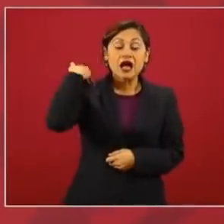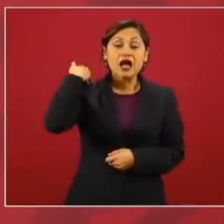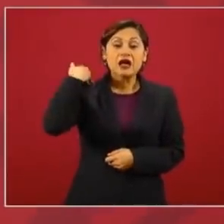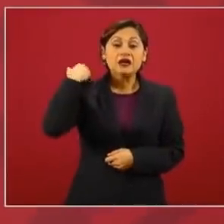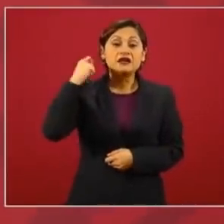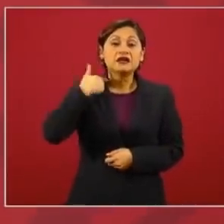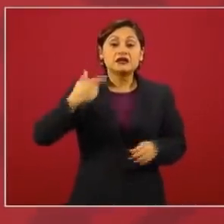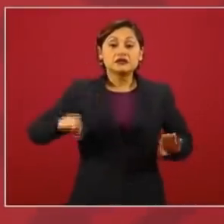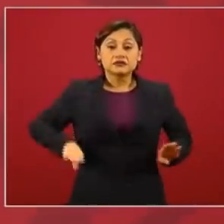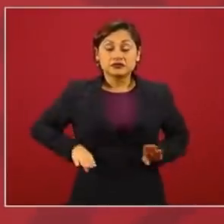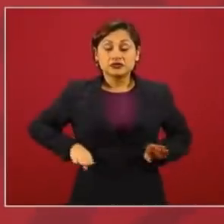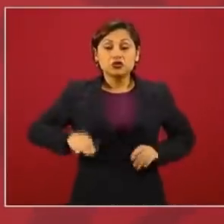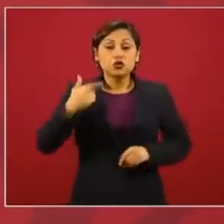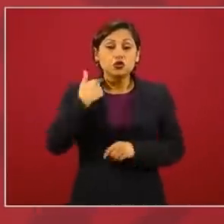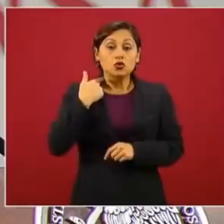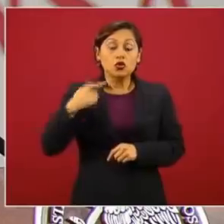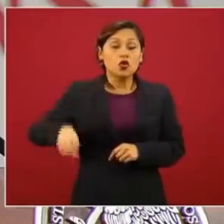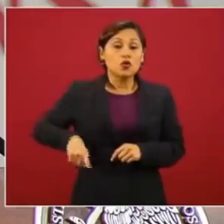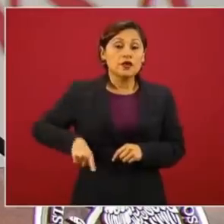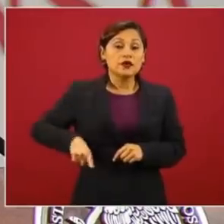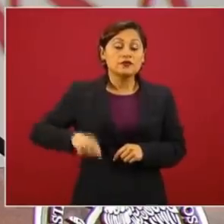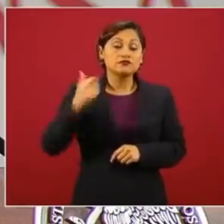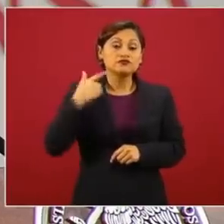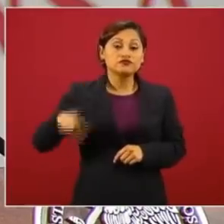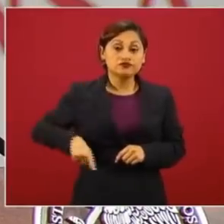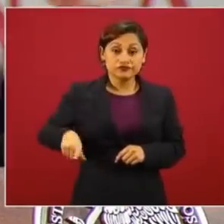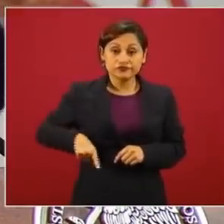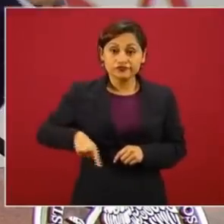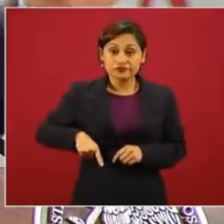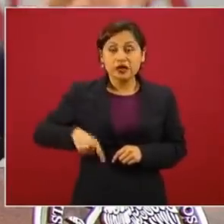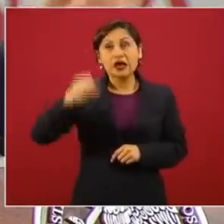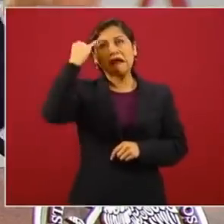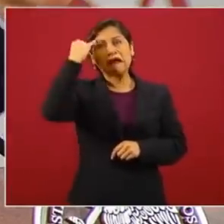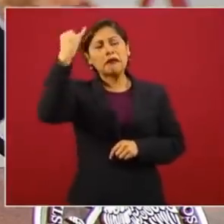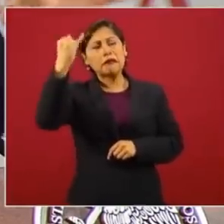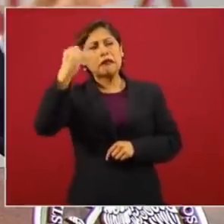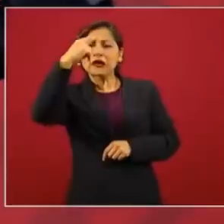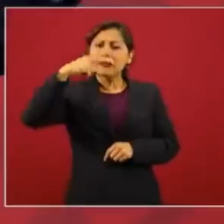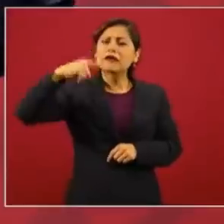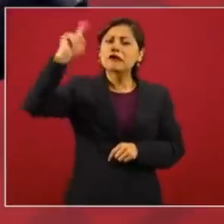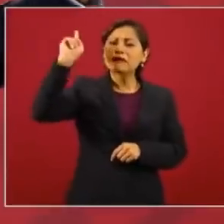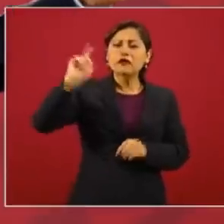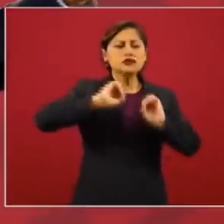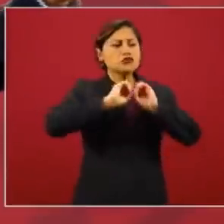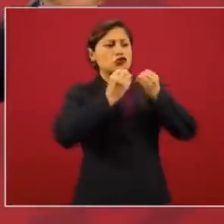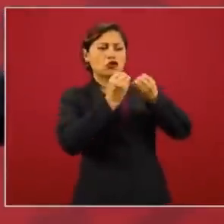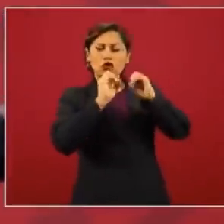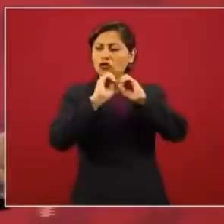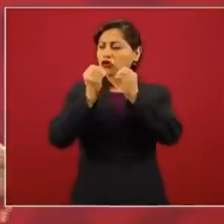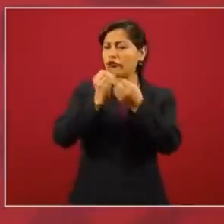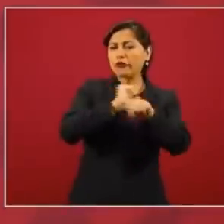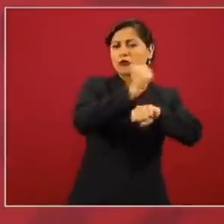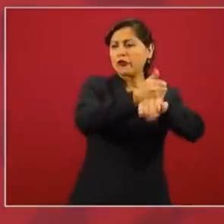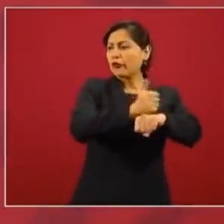fue parte del modelo neoliberal, ir creando todos estos aparatos, pantallas,